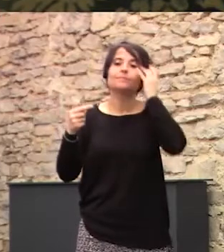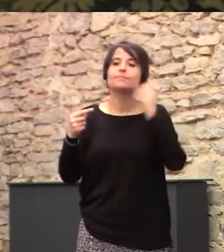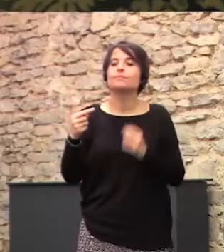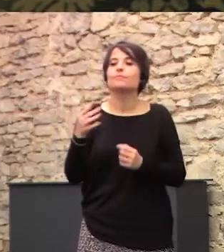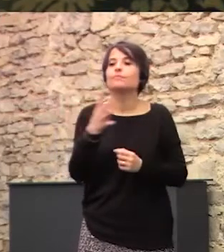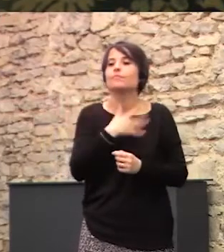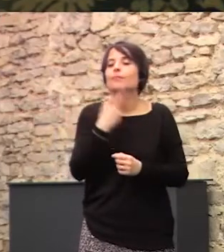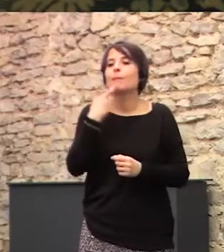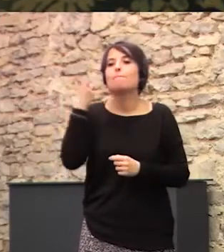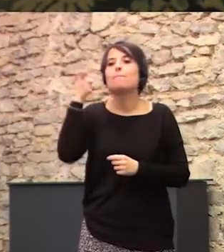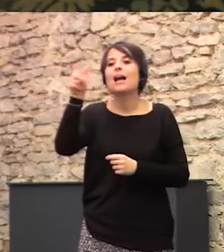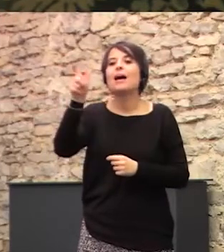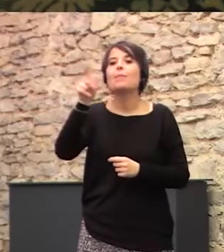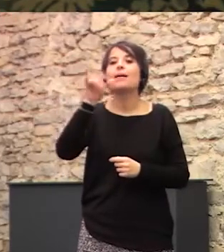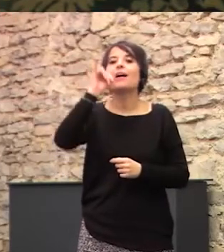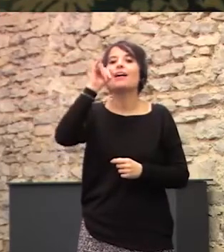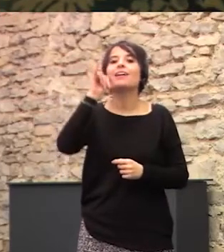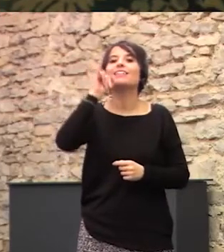de la palabra jihad